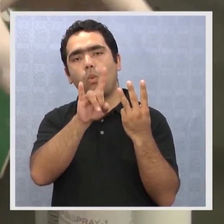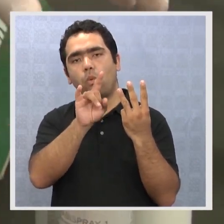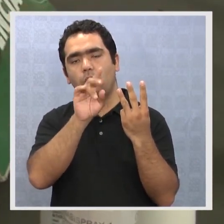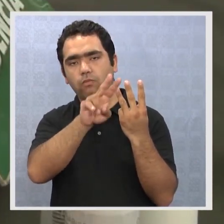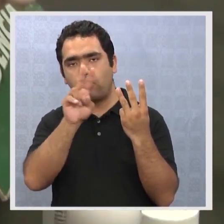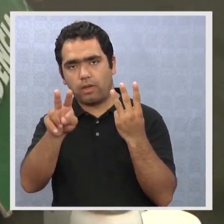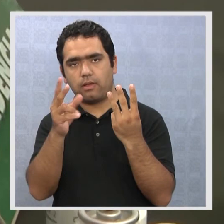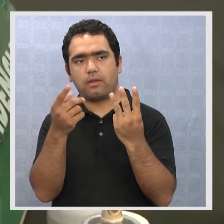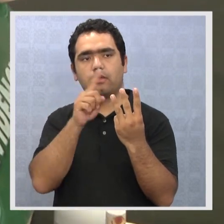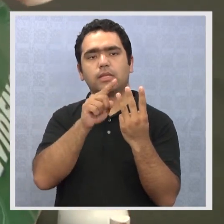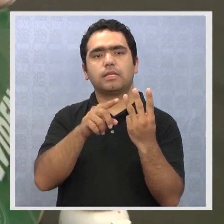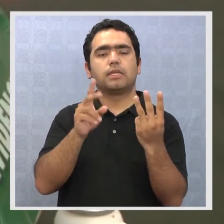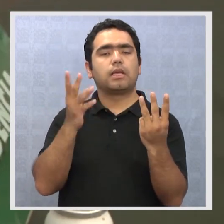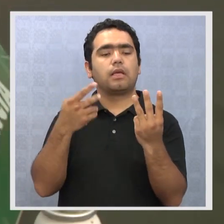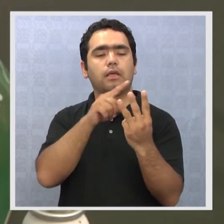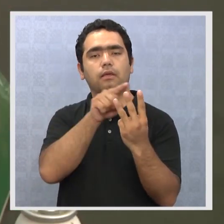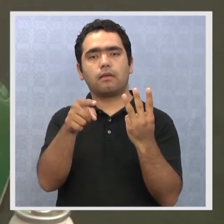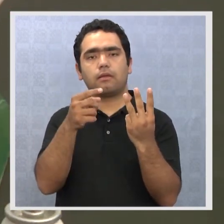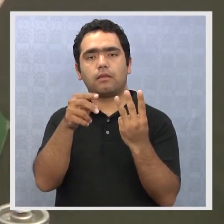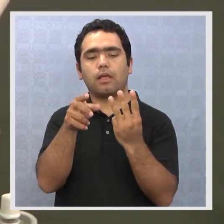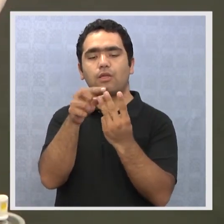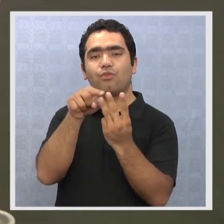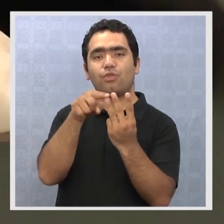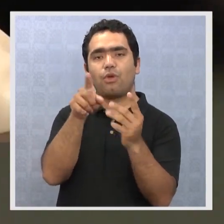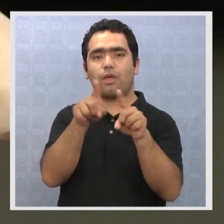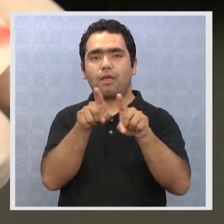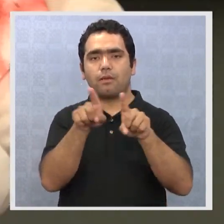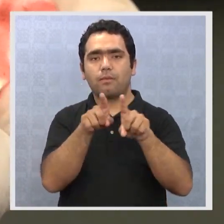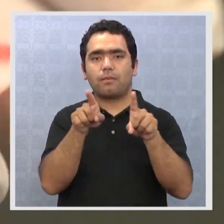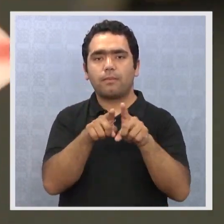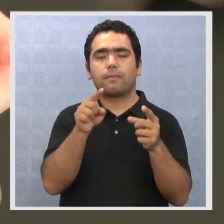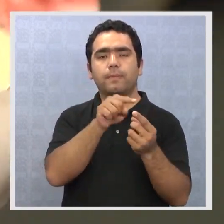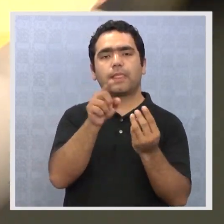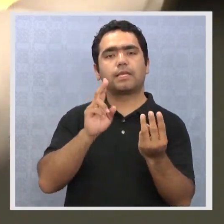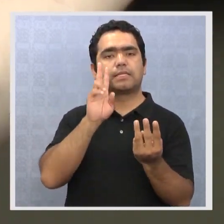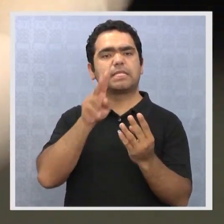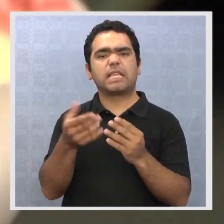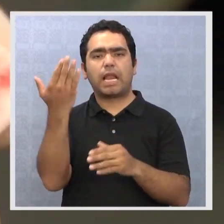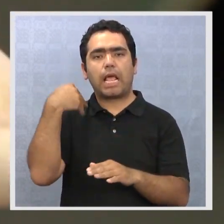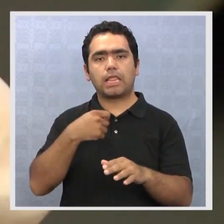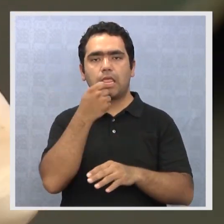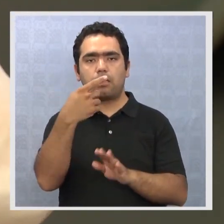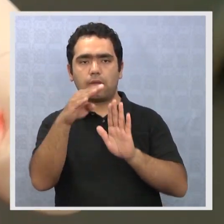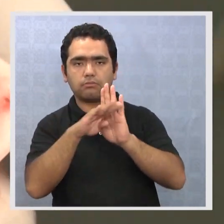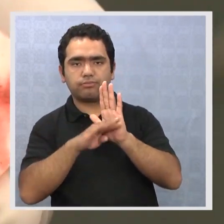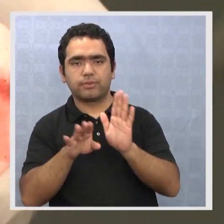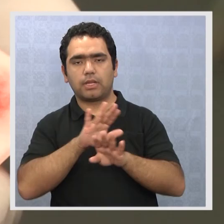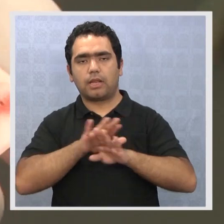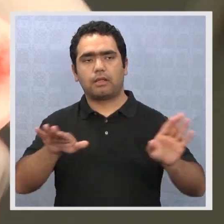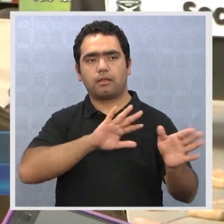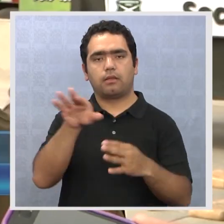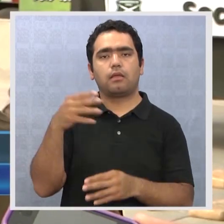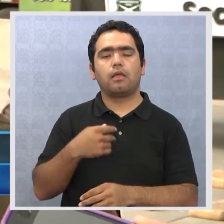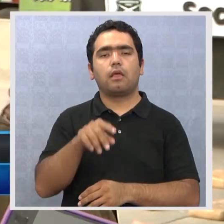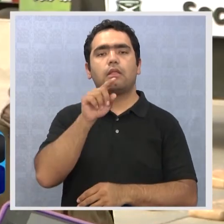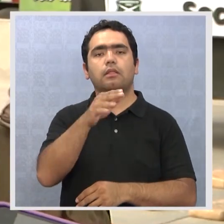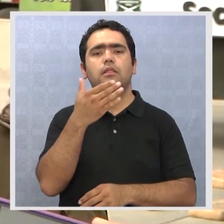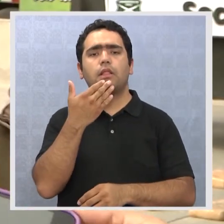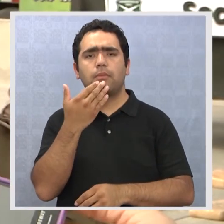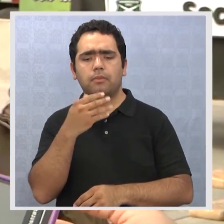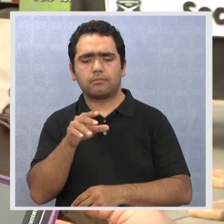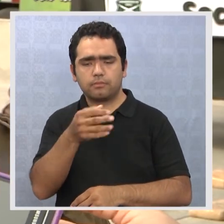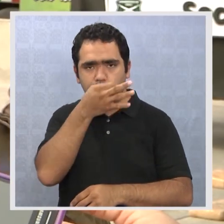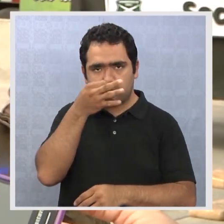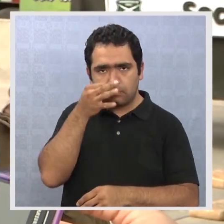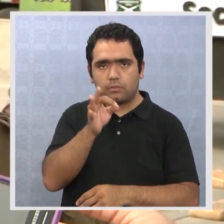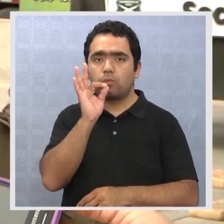19 años sin antecedentes penales es pasaban en un total de 21 kilos de marihuana la